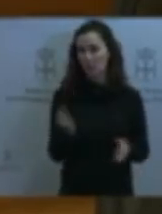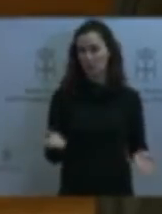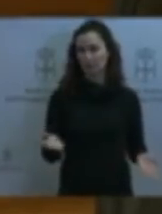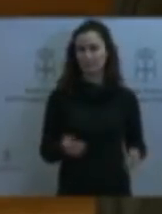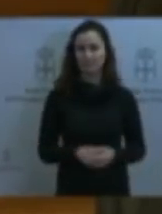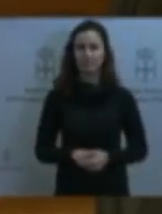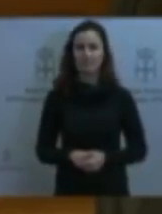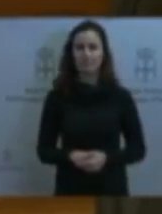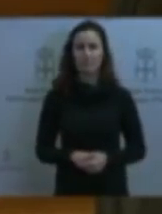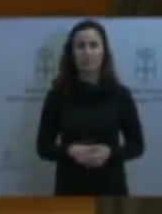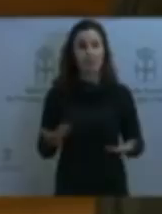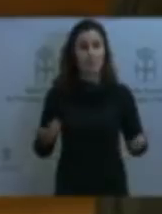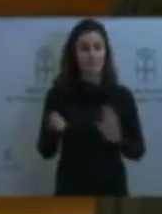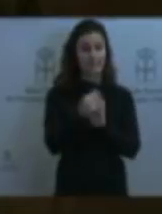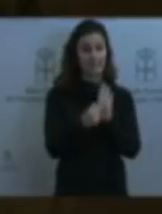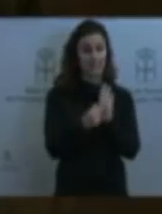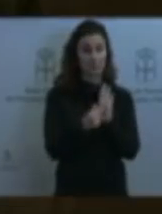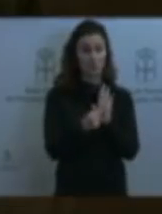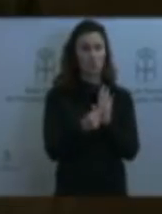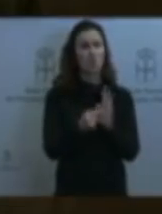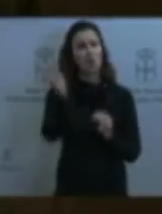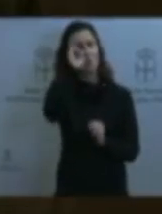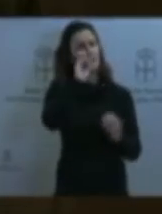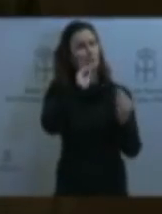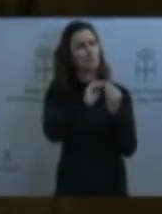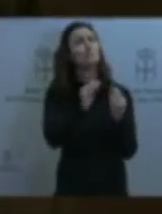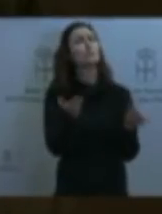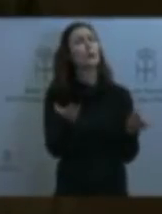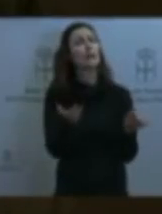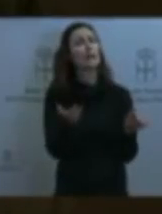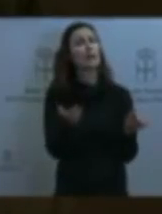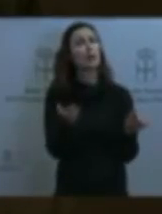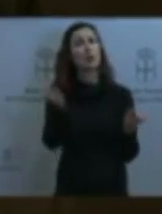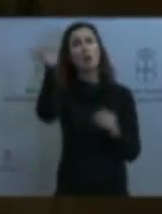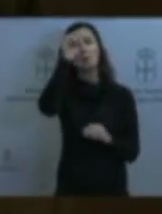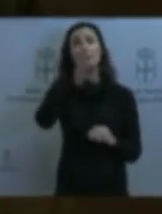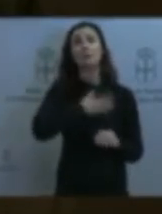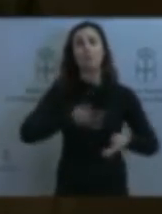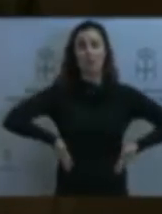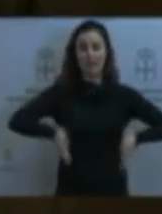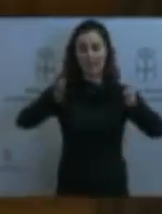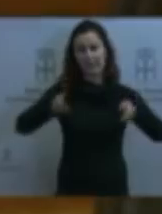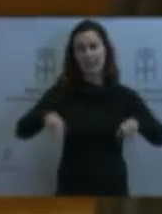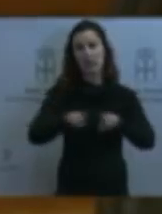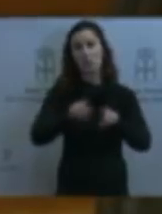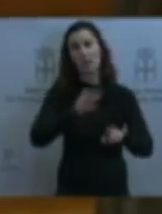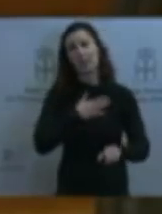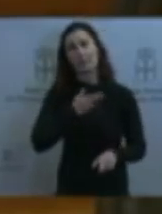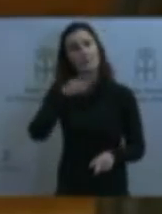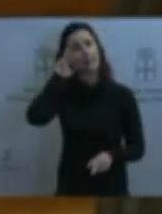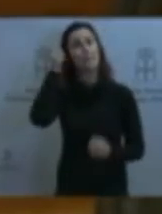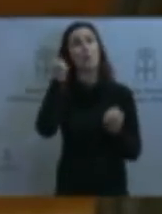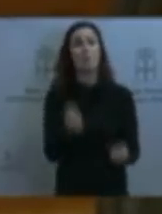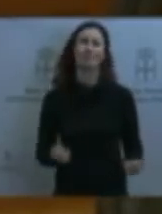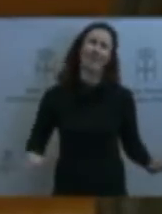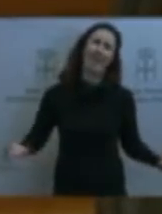dio? La suya, en carreteras, que ya sé que es grande, igual que la mía. Yo ya lo sé, pero mire, el